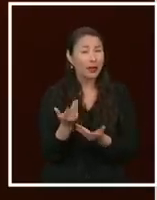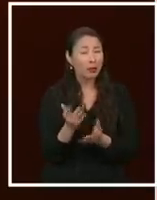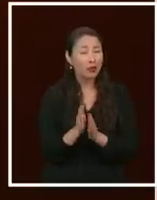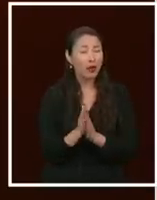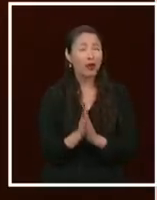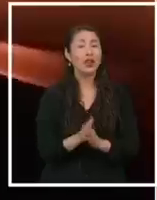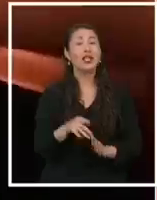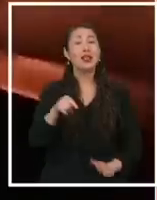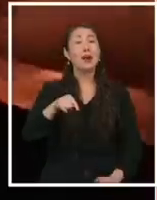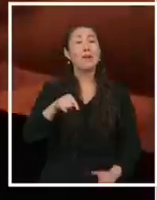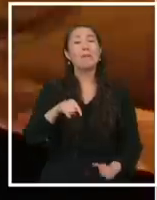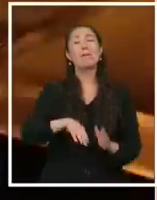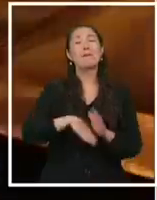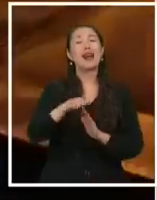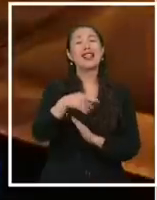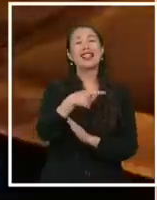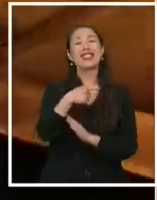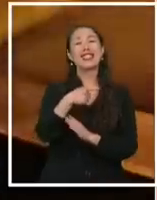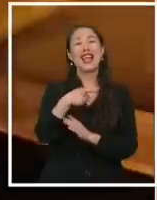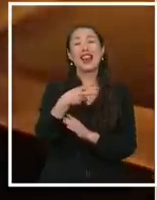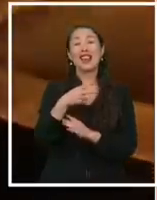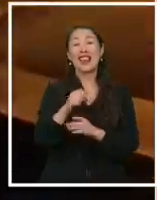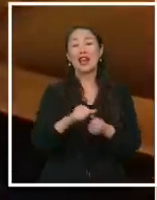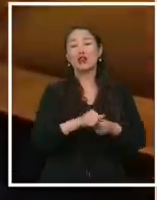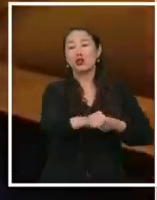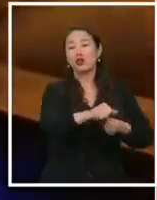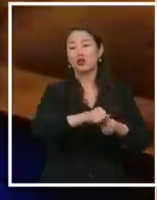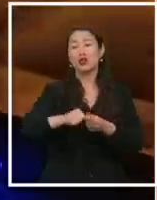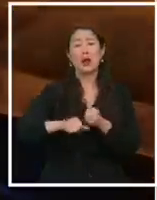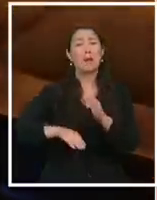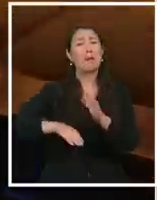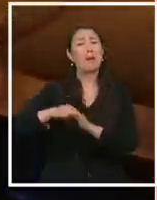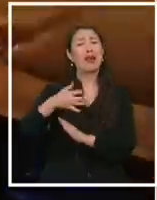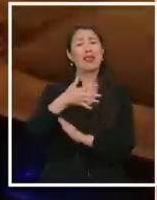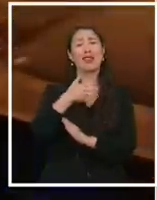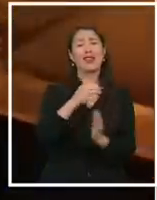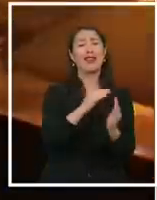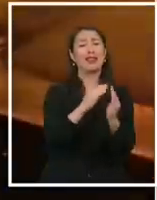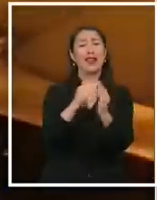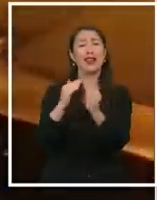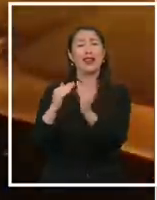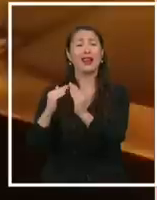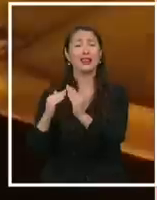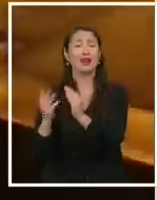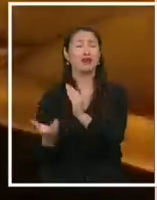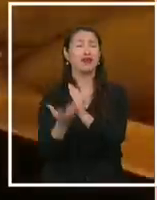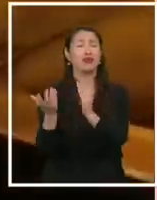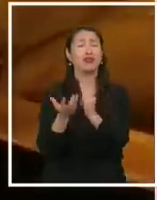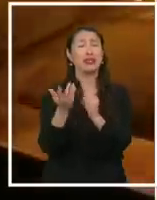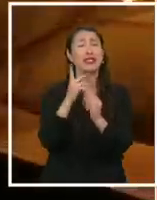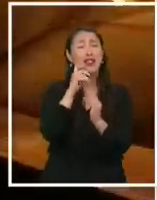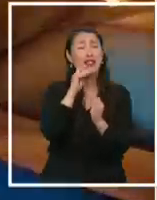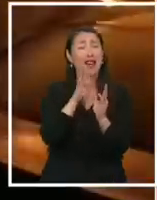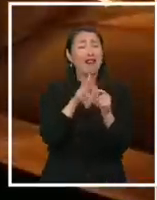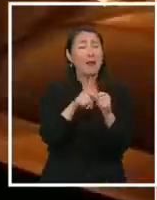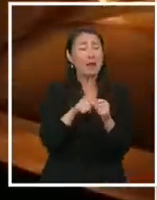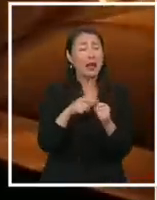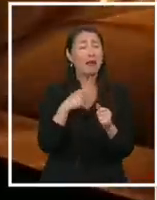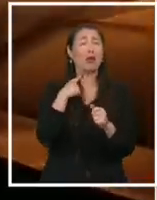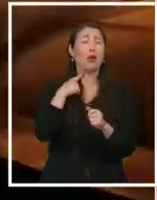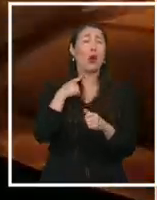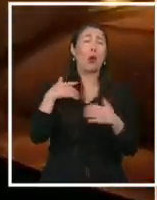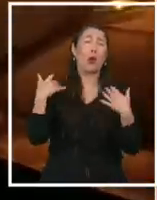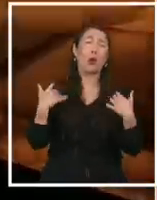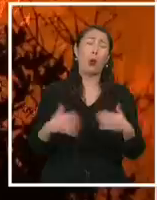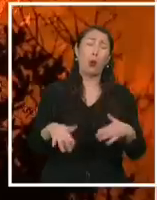100 hectáreas afectadas, más de 500 viviendas, por tanto hay un número considerable de familias damnificadas. Me tocó